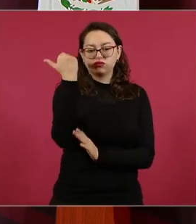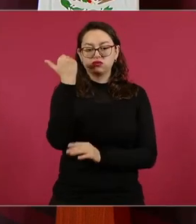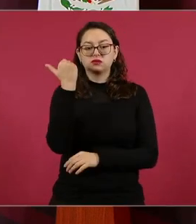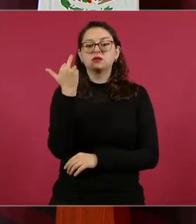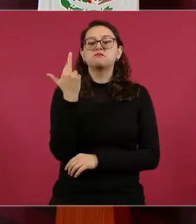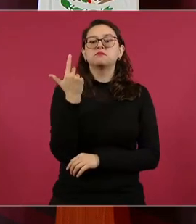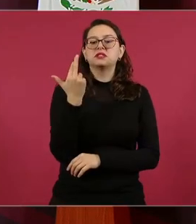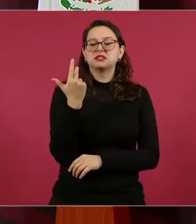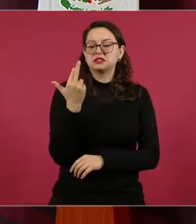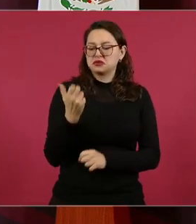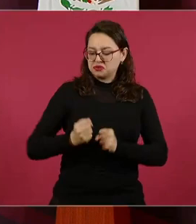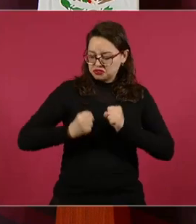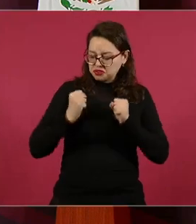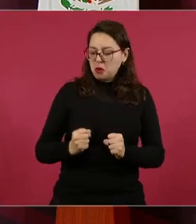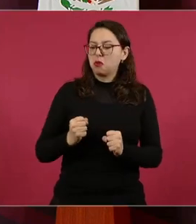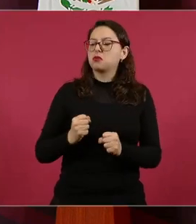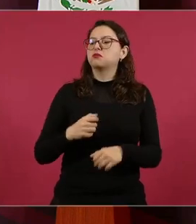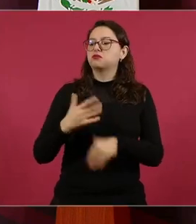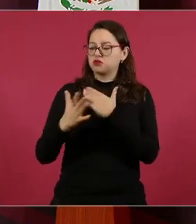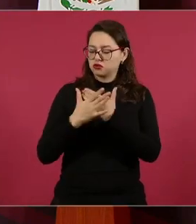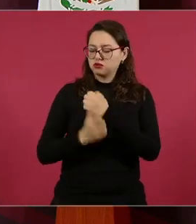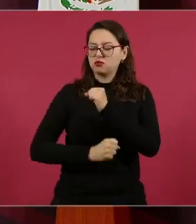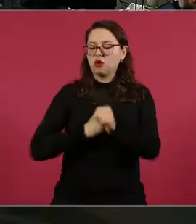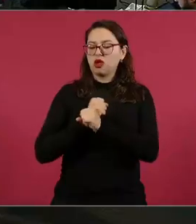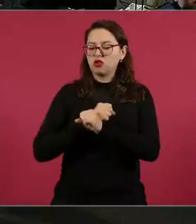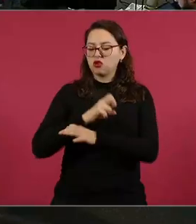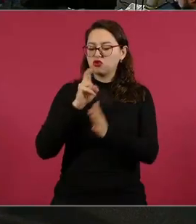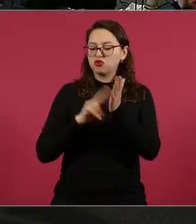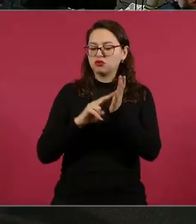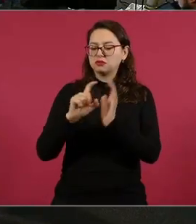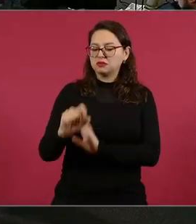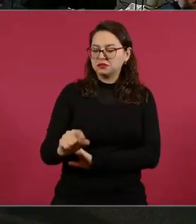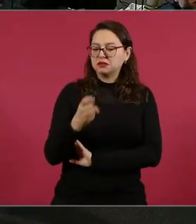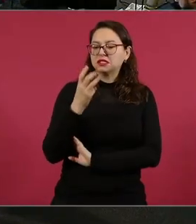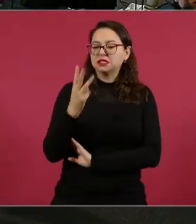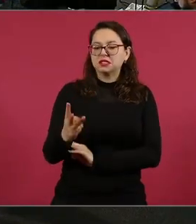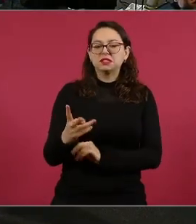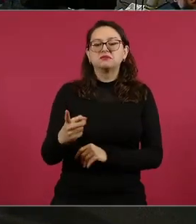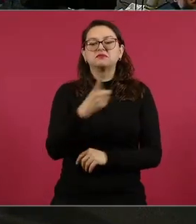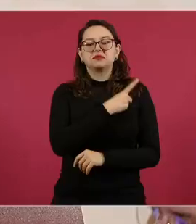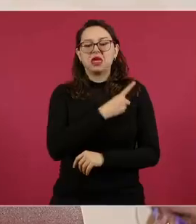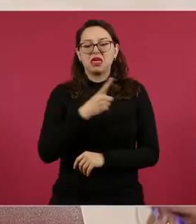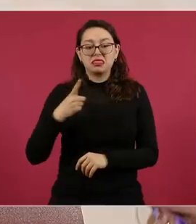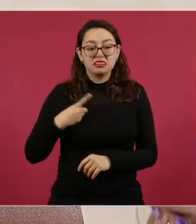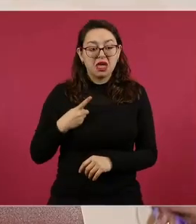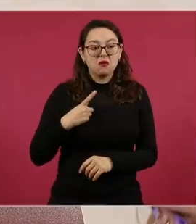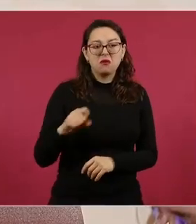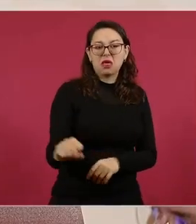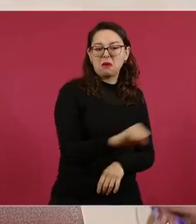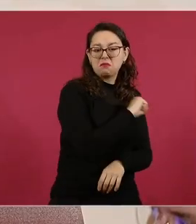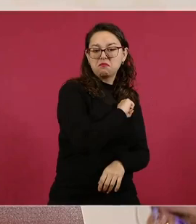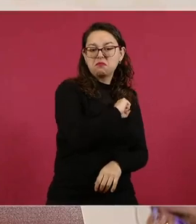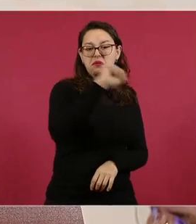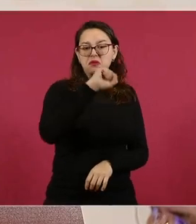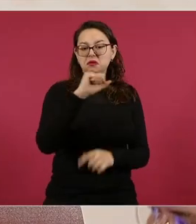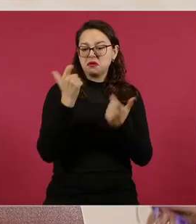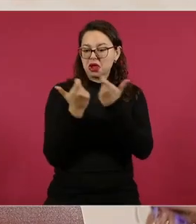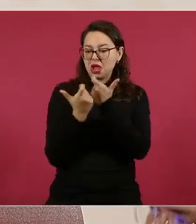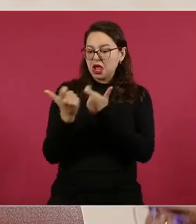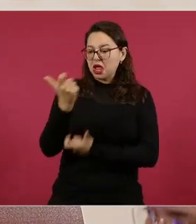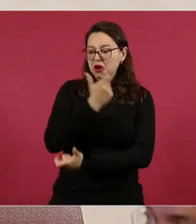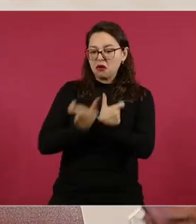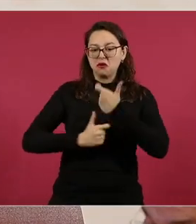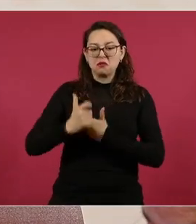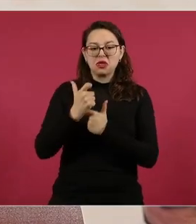para 2023. La deuda escala, el sector económico espera y